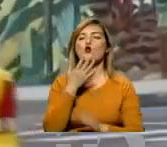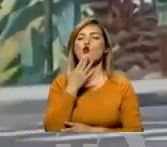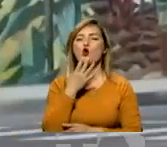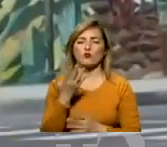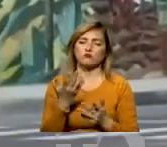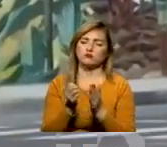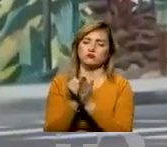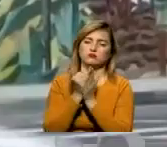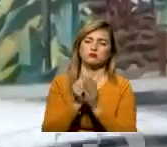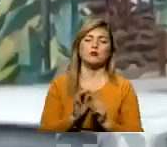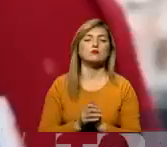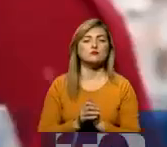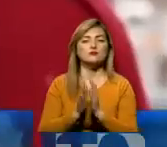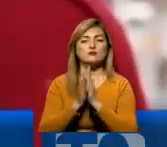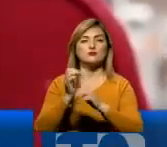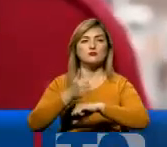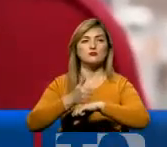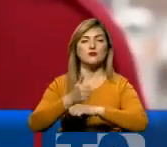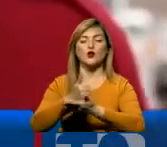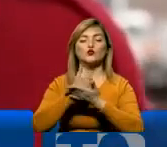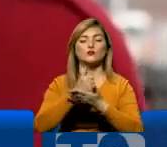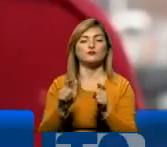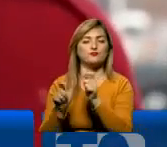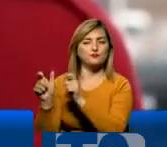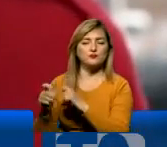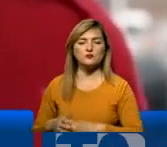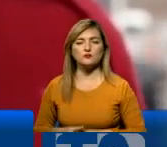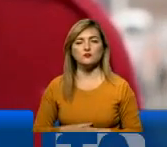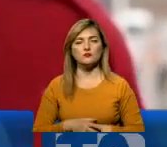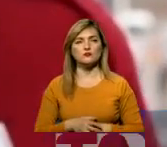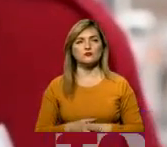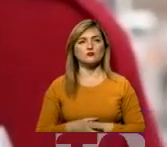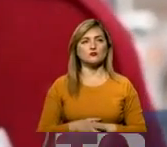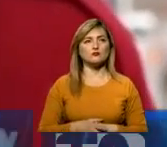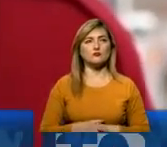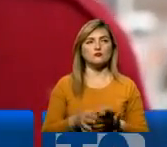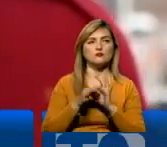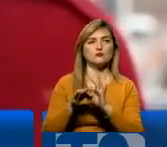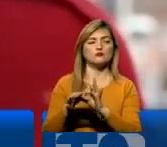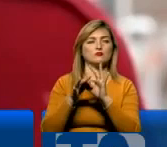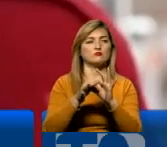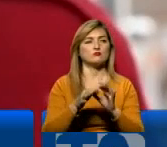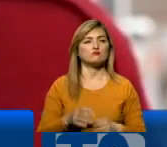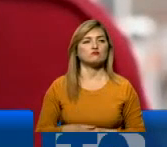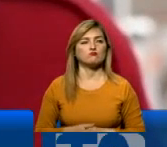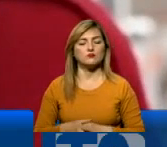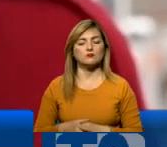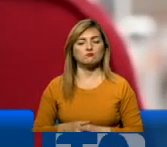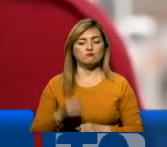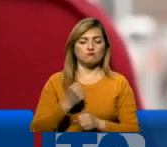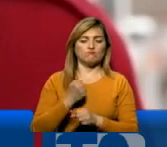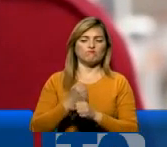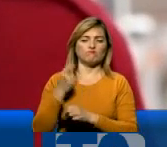también solicitando la ayuda de las personas que puedan colaborarnos en las mingas, porque esto lo